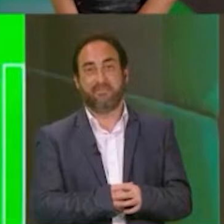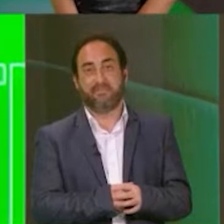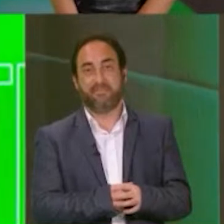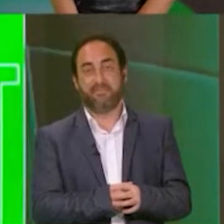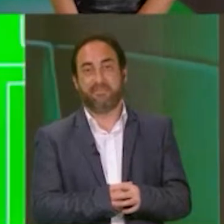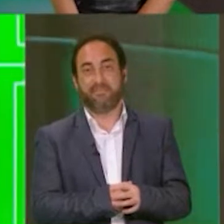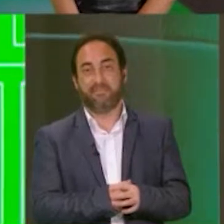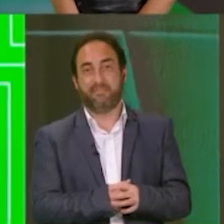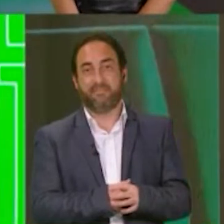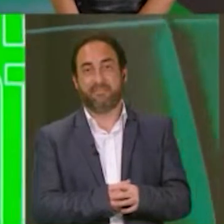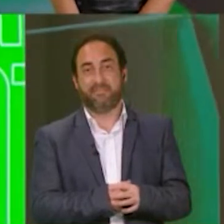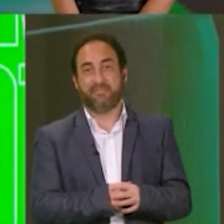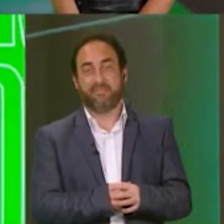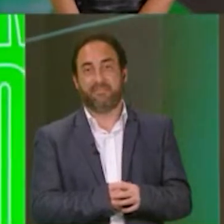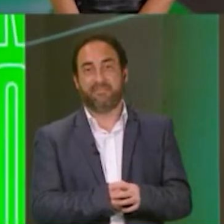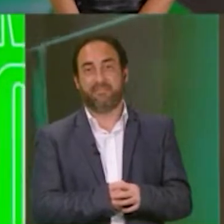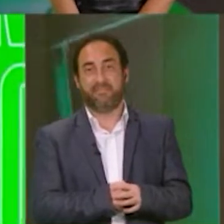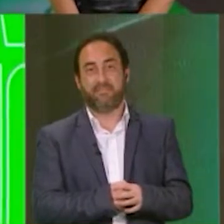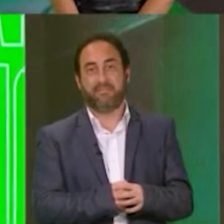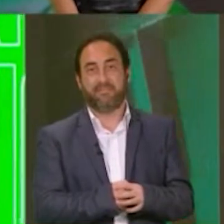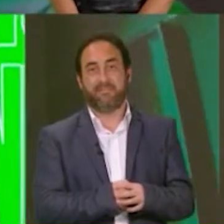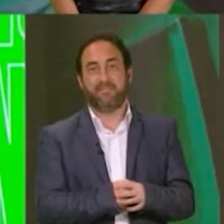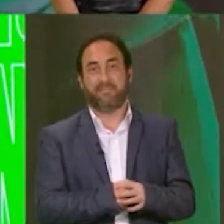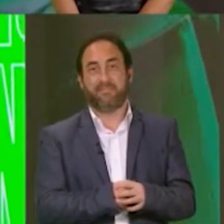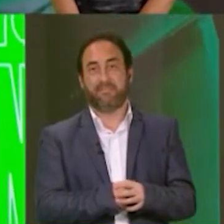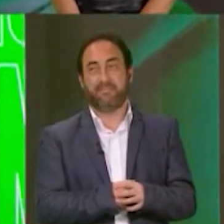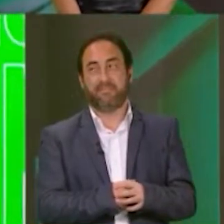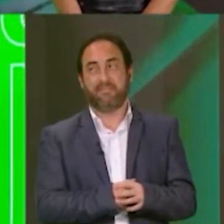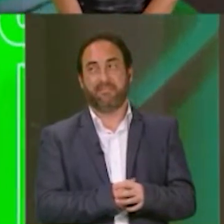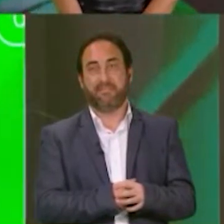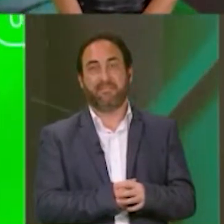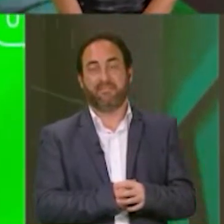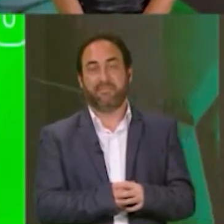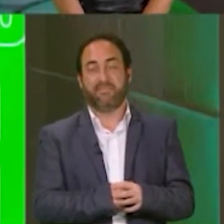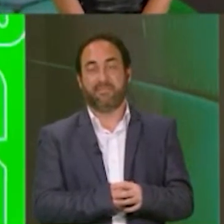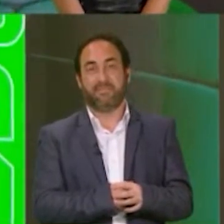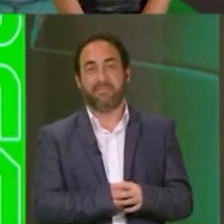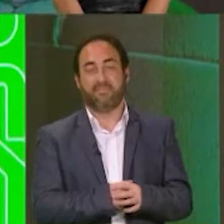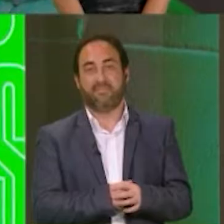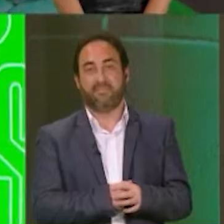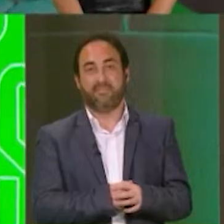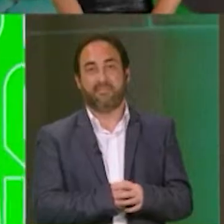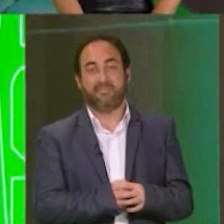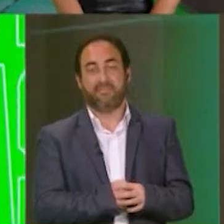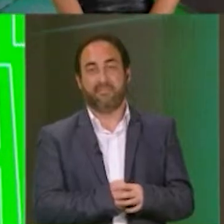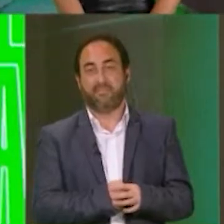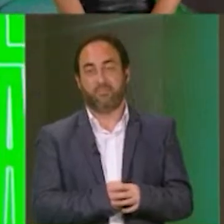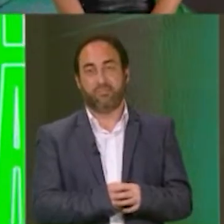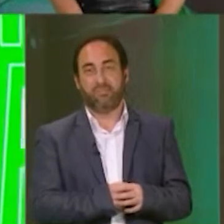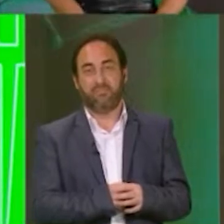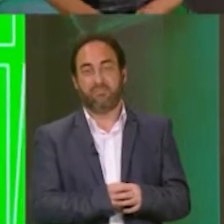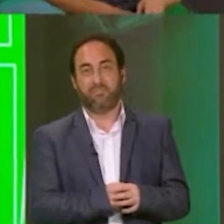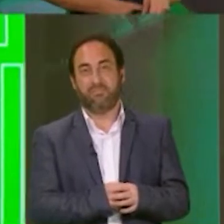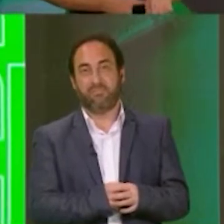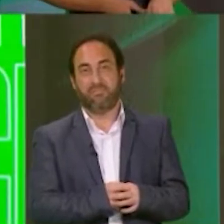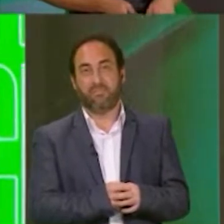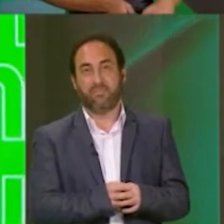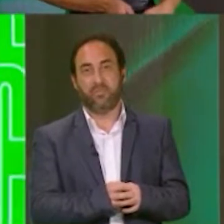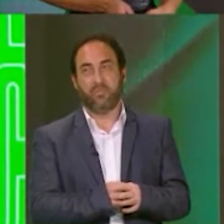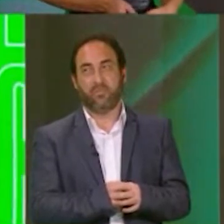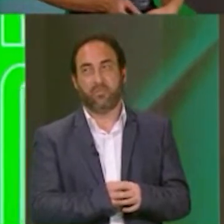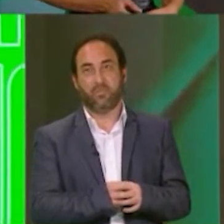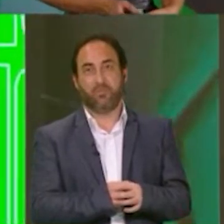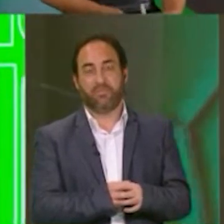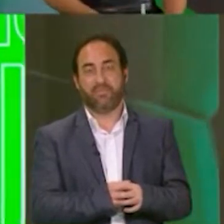volvamos al caso del protagonismo de Leonel, que me tocó darle la Copa América y en el oído le dije,